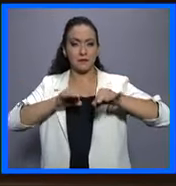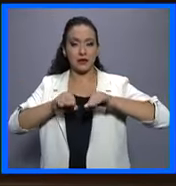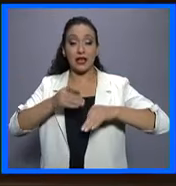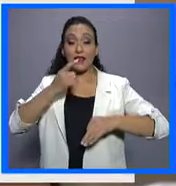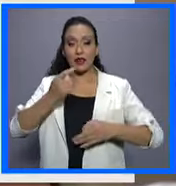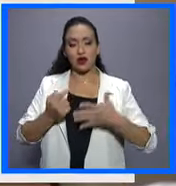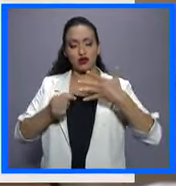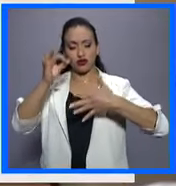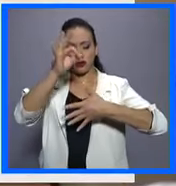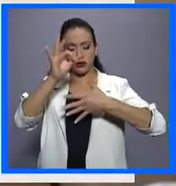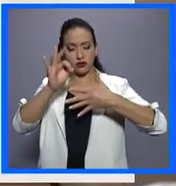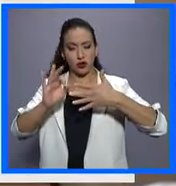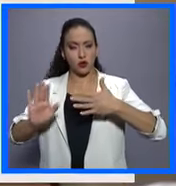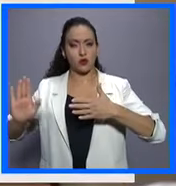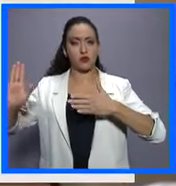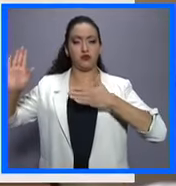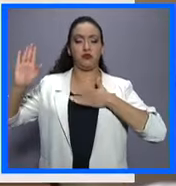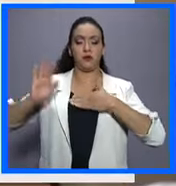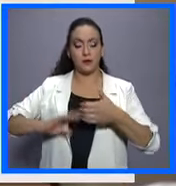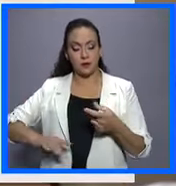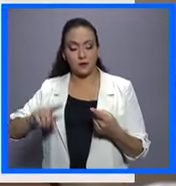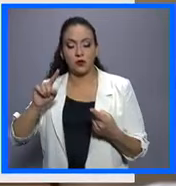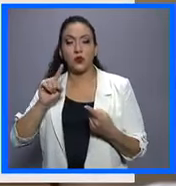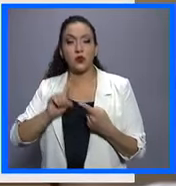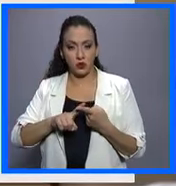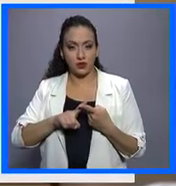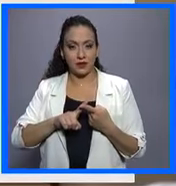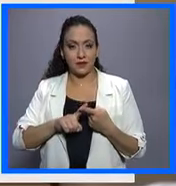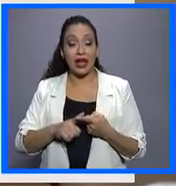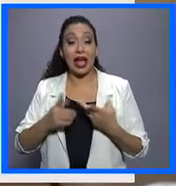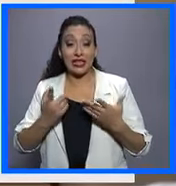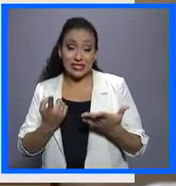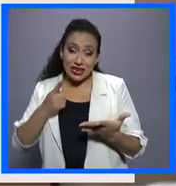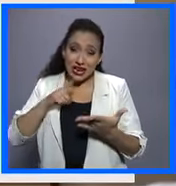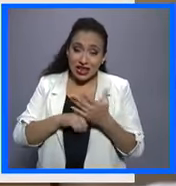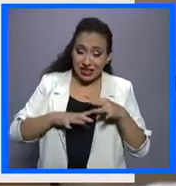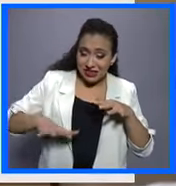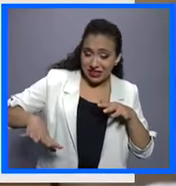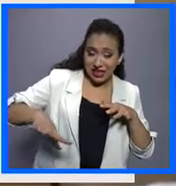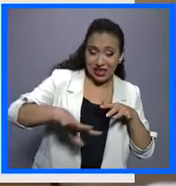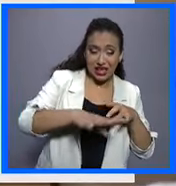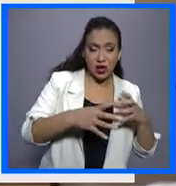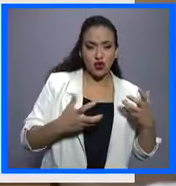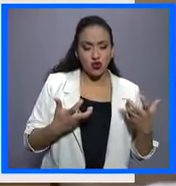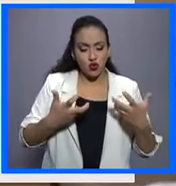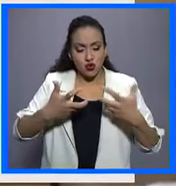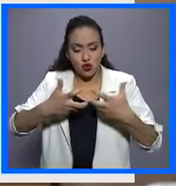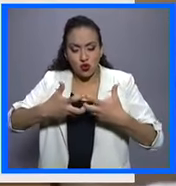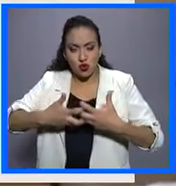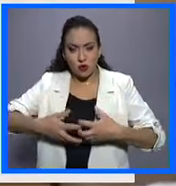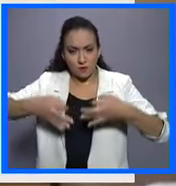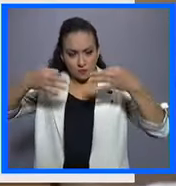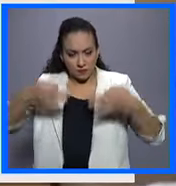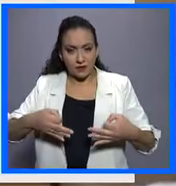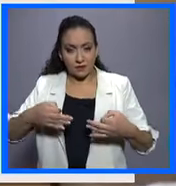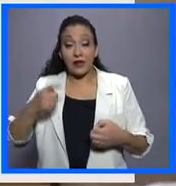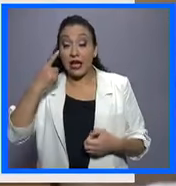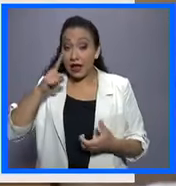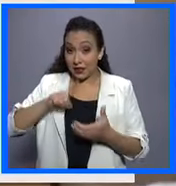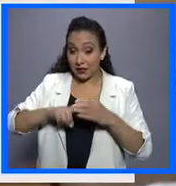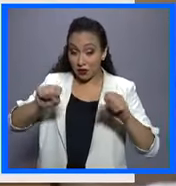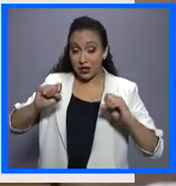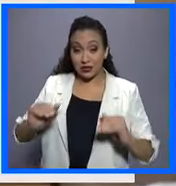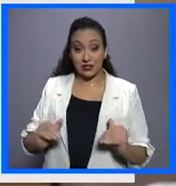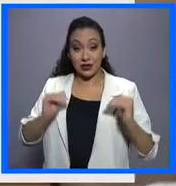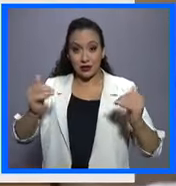eje. El primero, una colegialidad funcional. En un órgano como la Sala Superior,